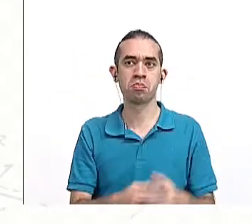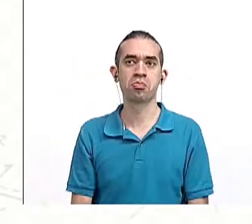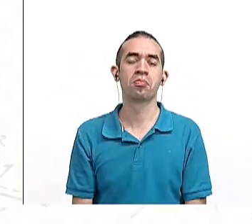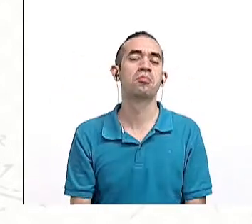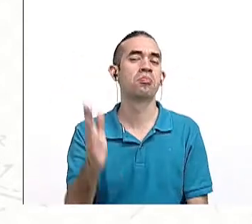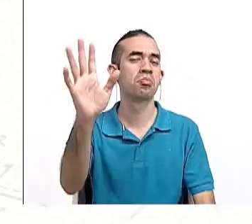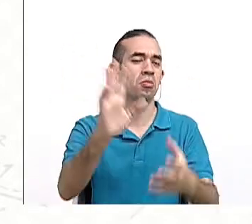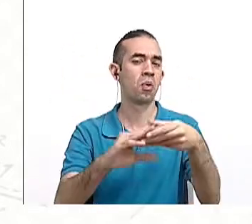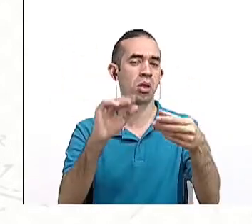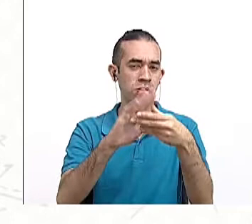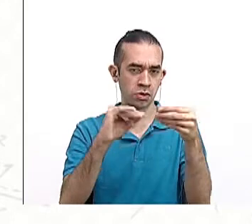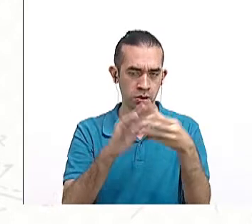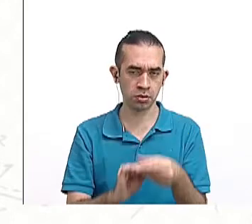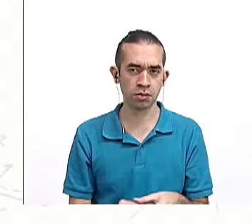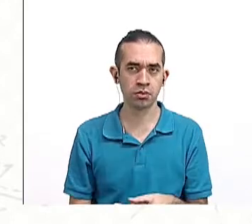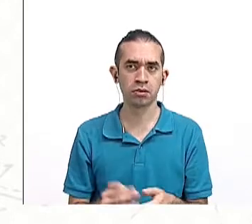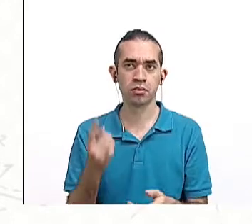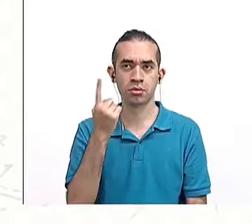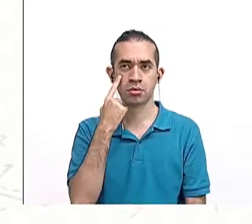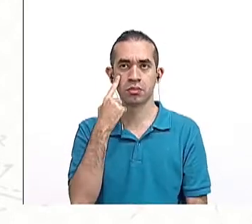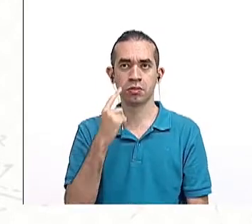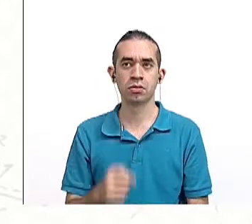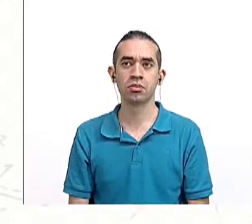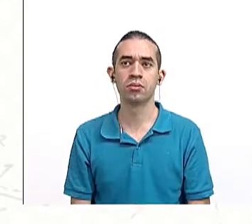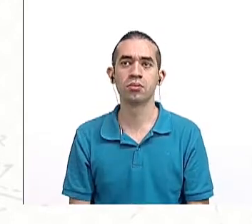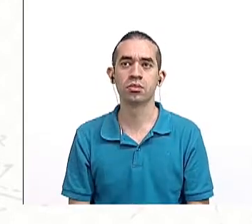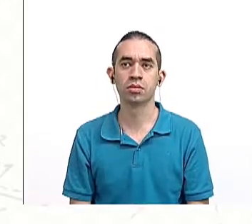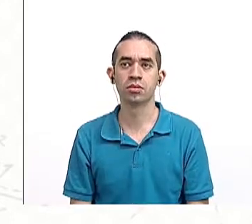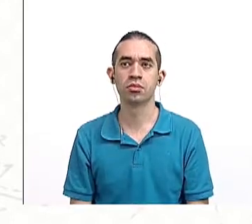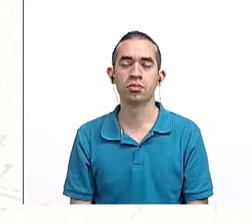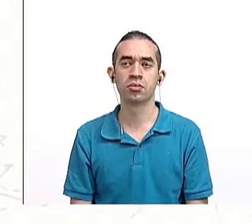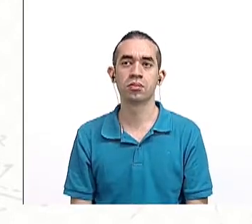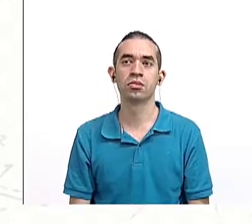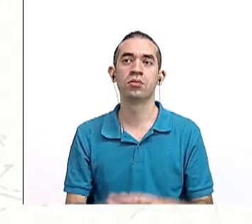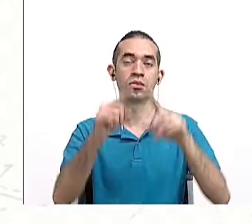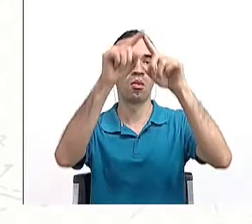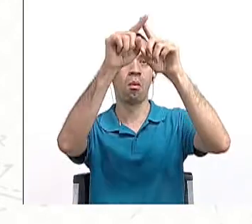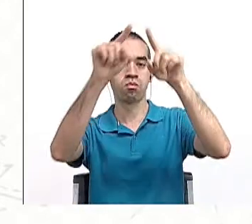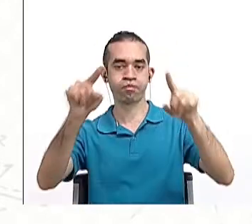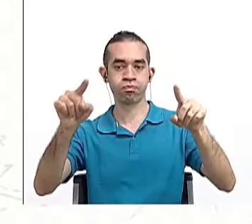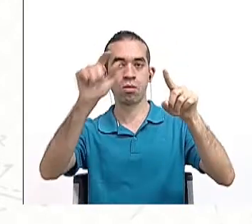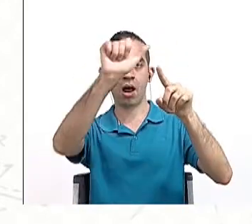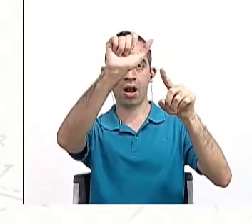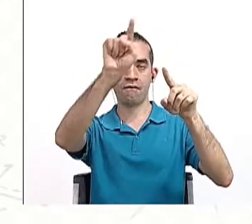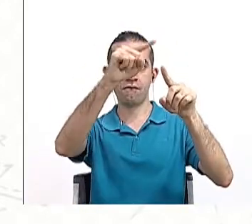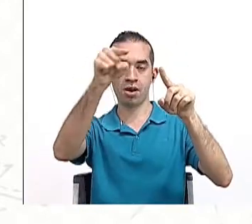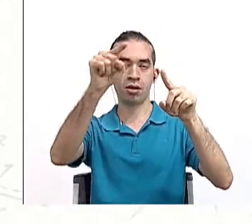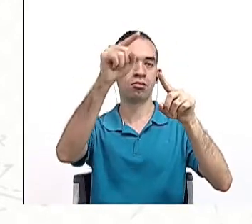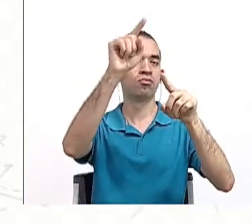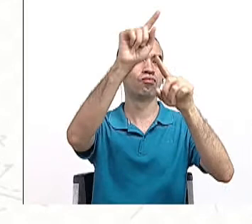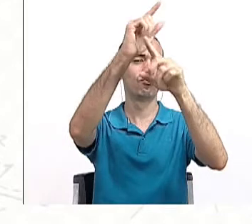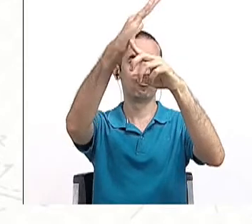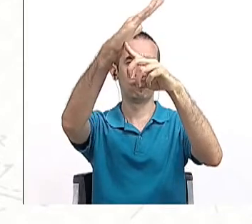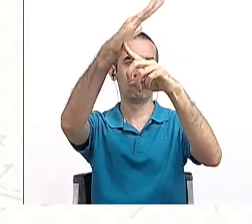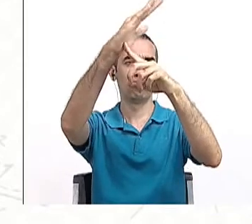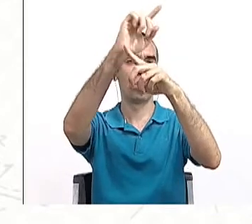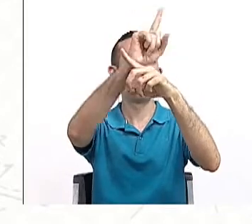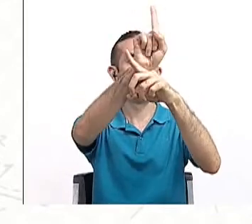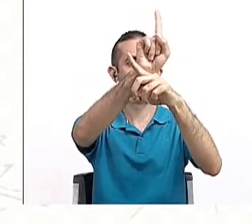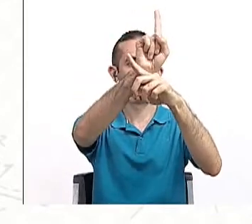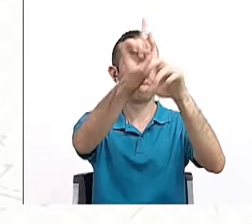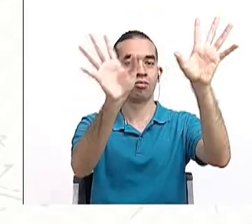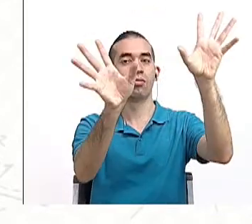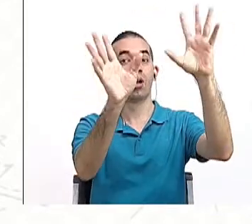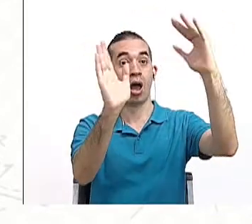cuéntenme qué relación tiene lo que es el ángulo cuya media es alfa con el ángulo cuya media es 1 son